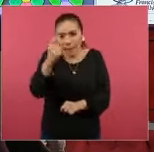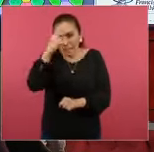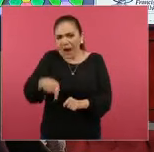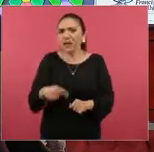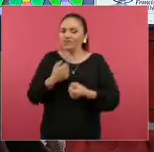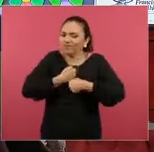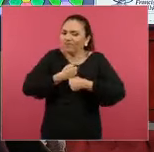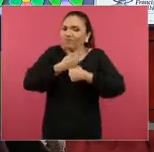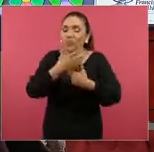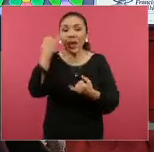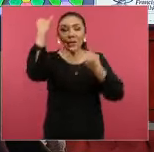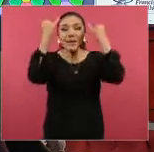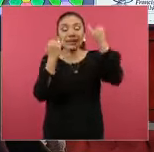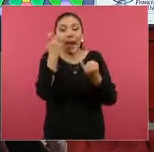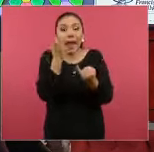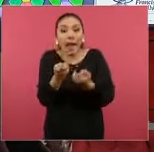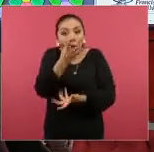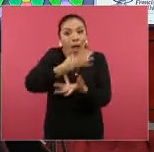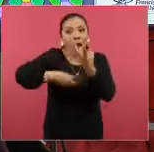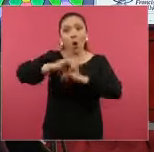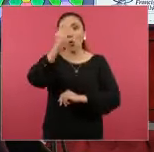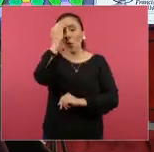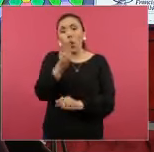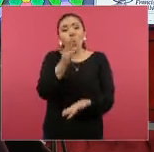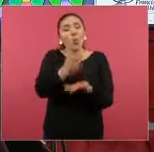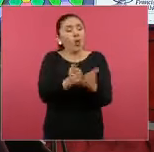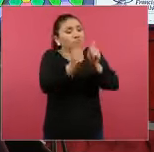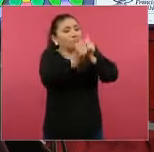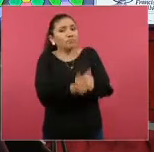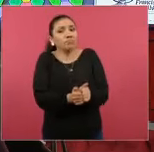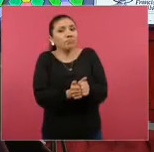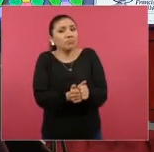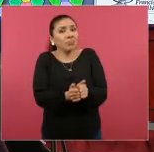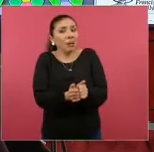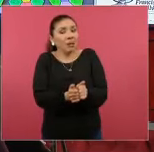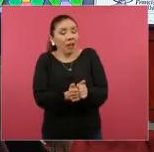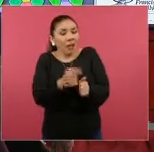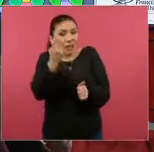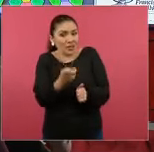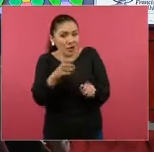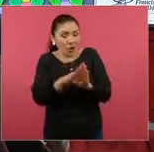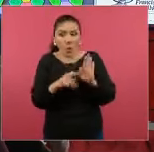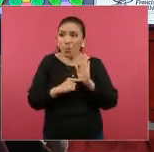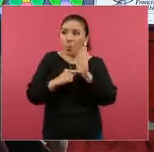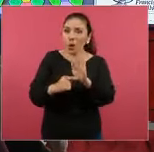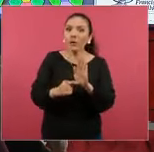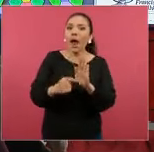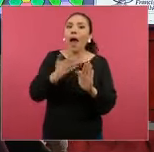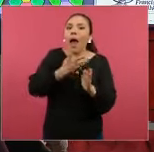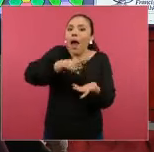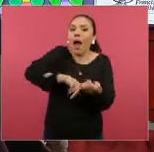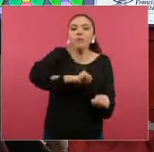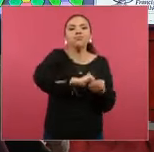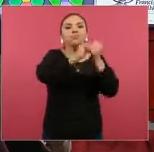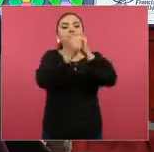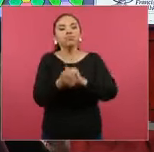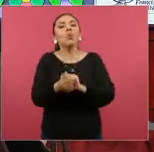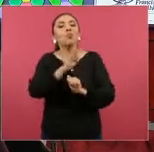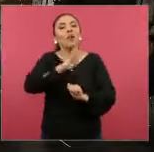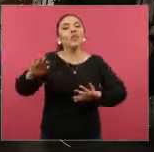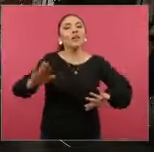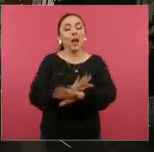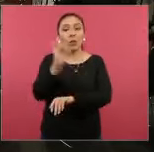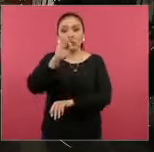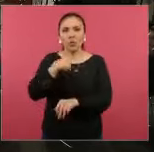ideas, pero que vuelva un conocimiento que no se quede ahí estático, porque ese conocimiento de la demostración de lo aprendido evoluciona. Cuando nosotros